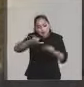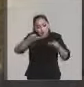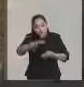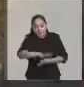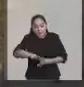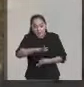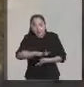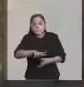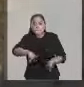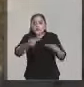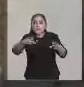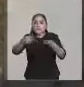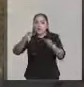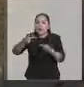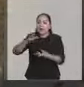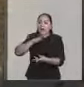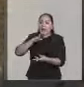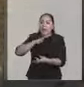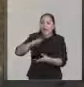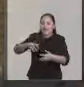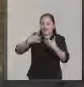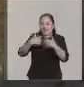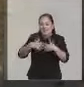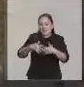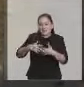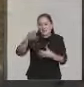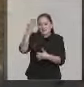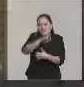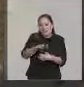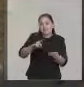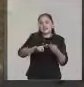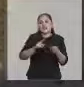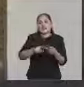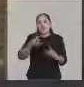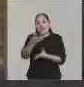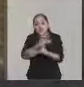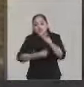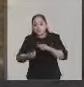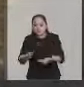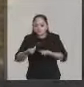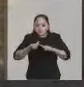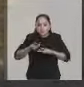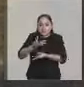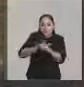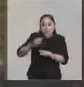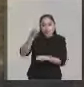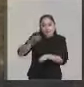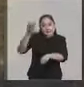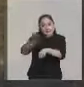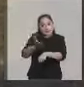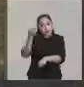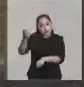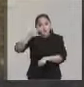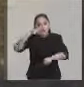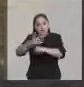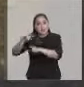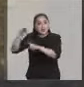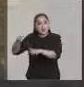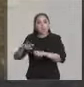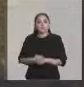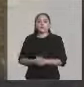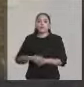empresa fantasma, lavó dinero, usó prestanombres y el flujo le llegó de vuelta. Eso es lo que se le imputa. ¿Saben a quién más se le